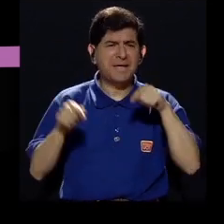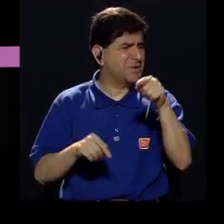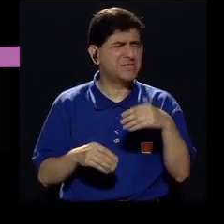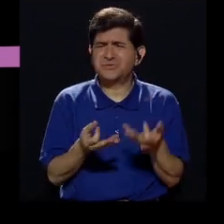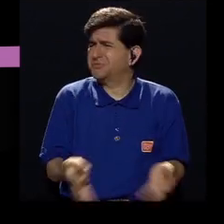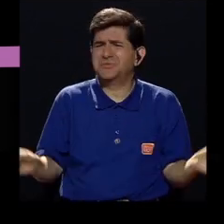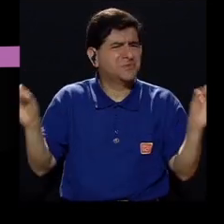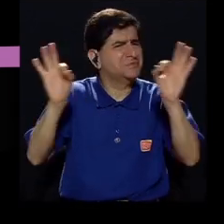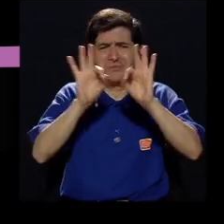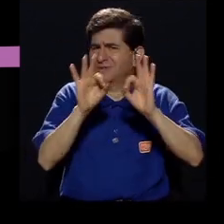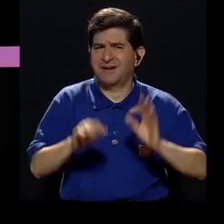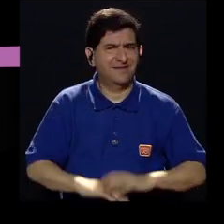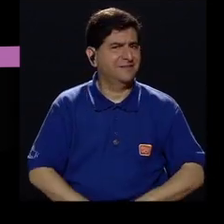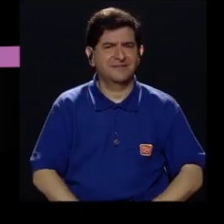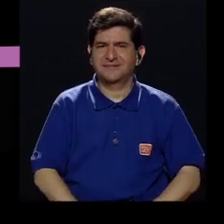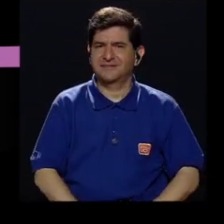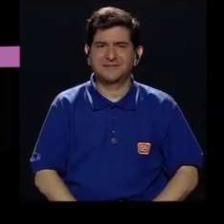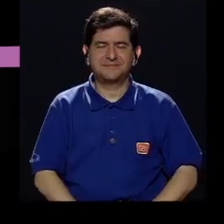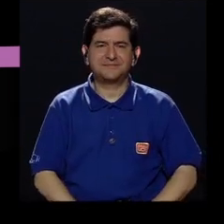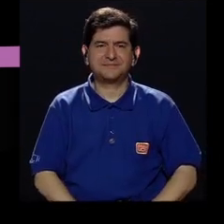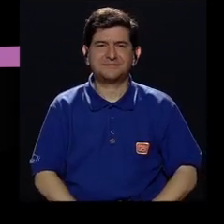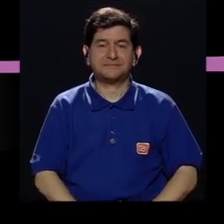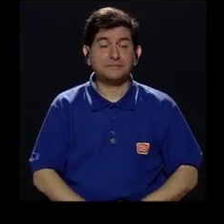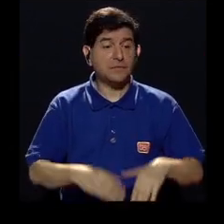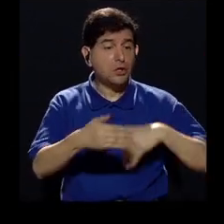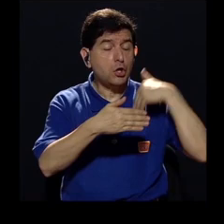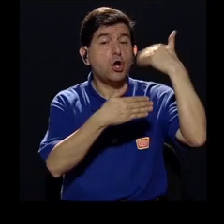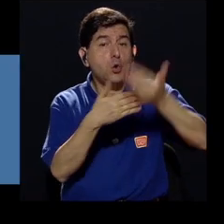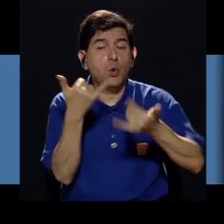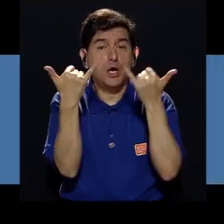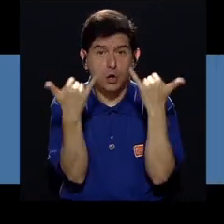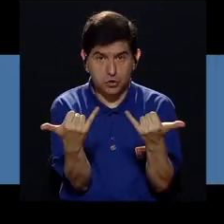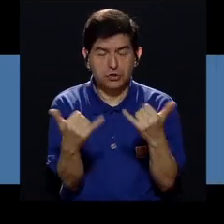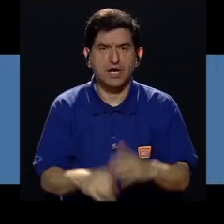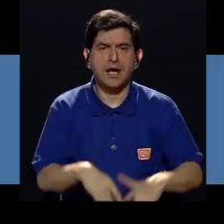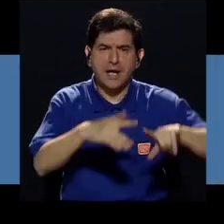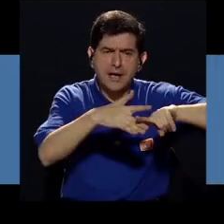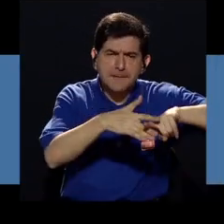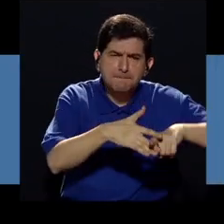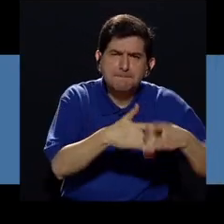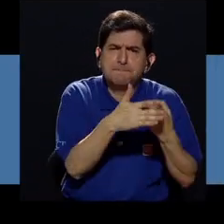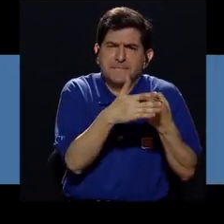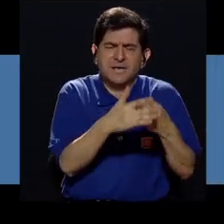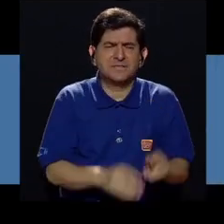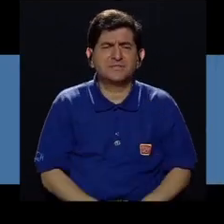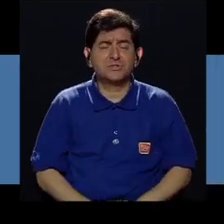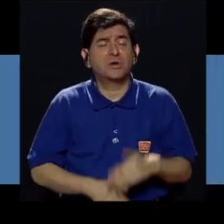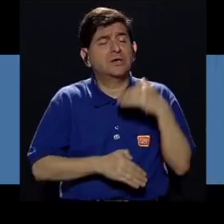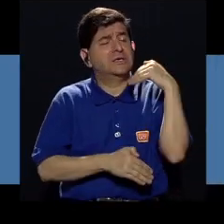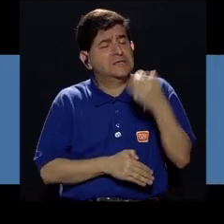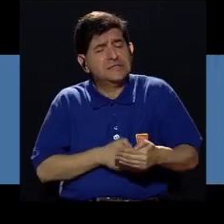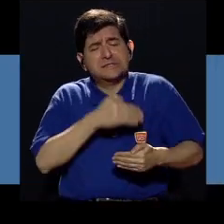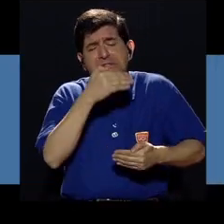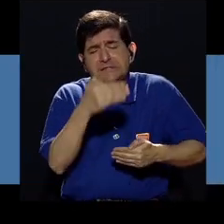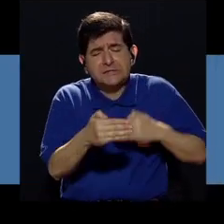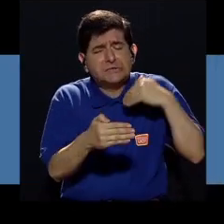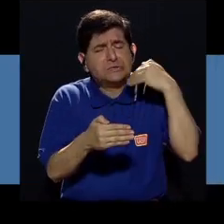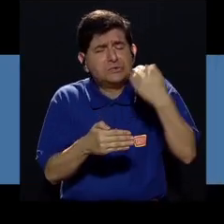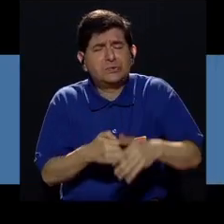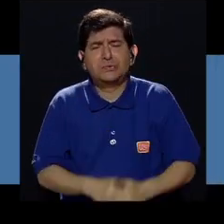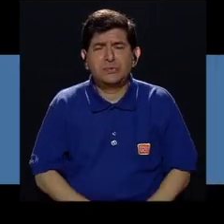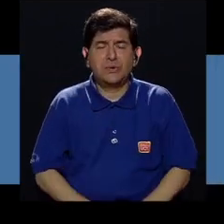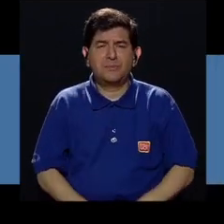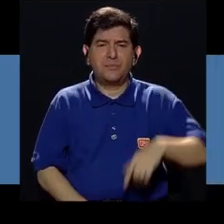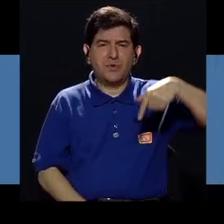eso lo de menos y ya después de eso empezó como el calvario digo yo porque fue